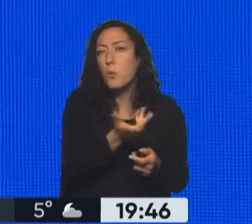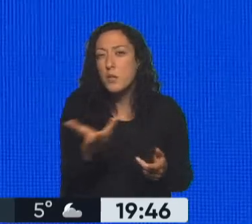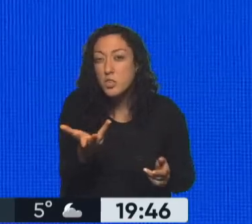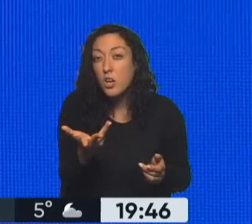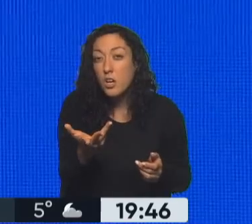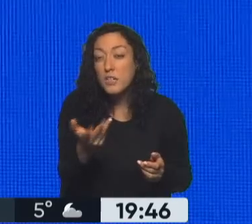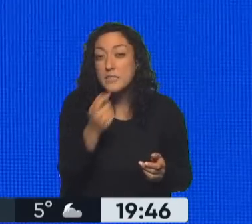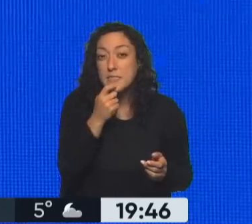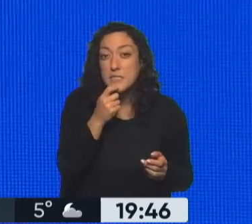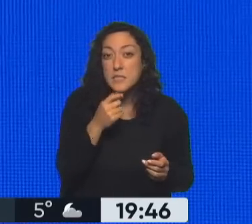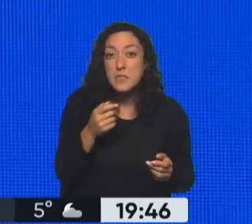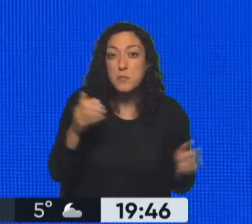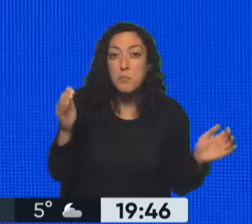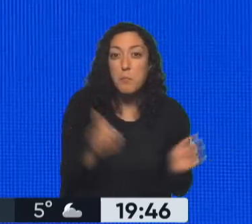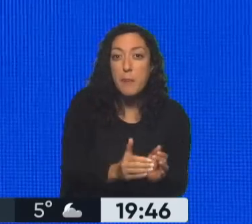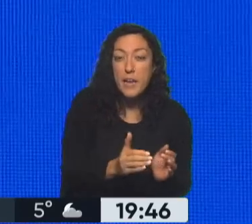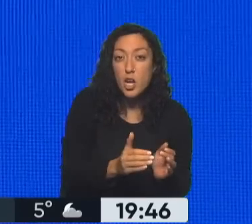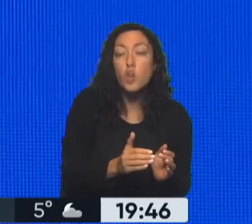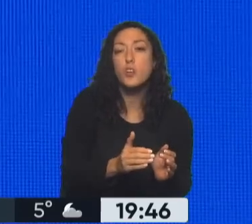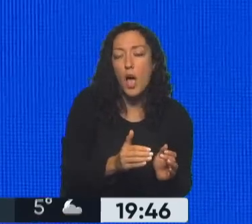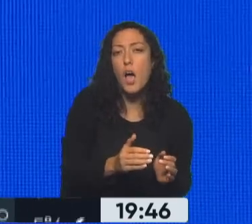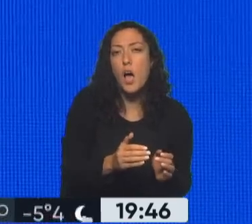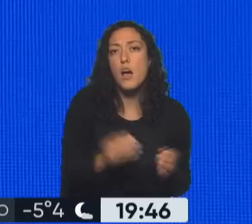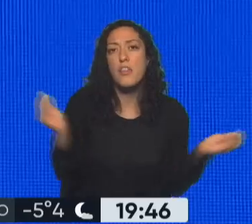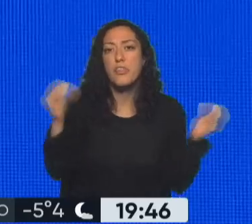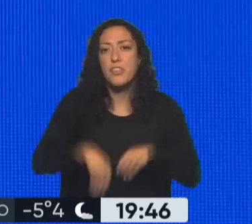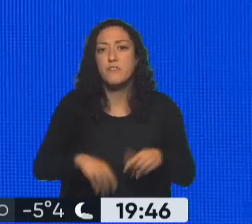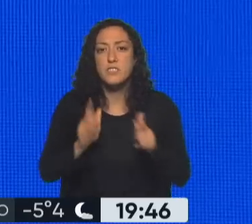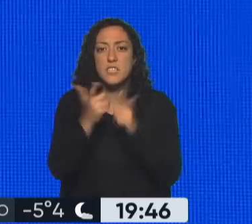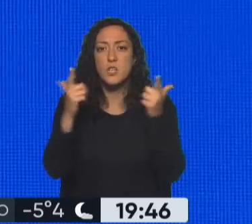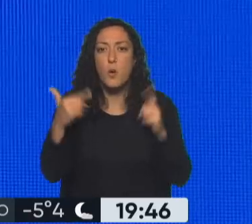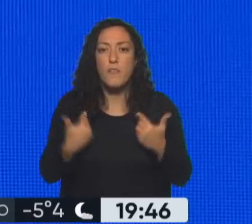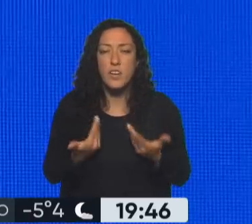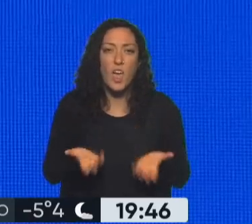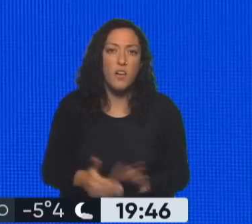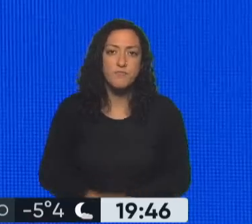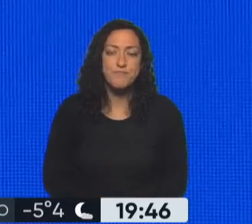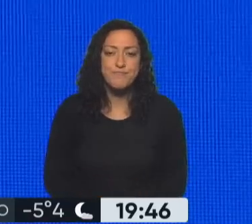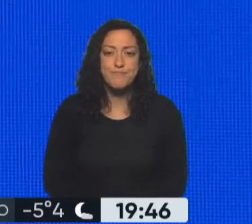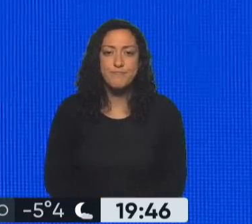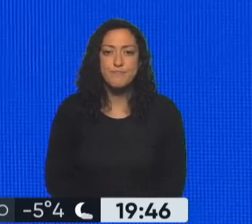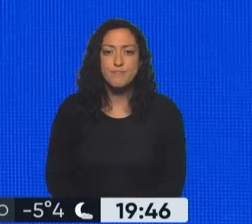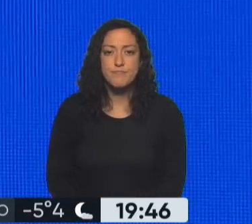tendríamos déficit fiscal, no tendríamos déficit fiscal.